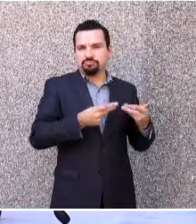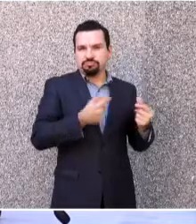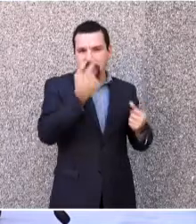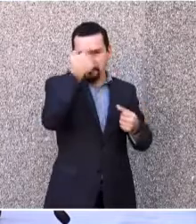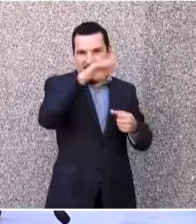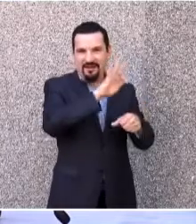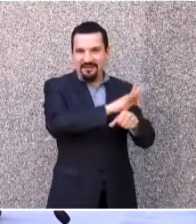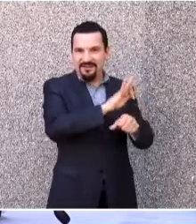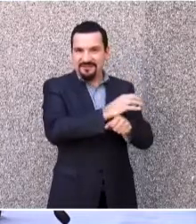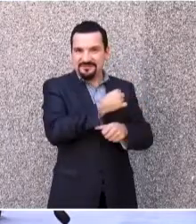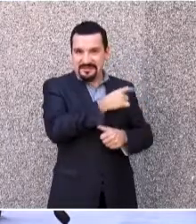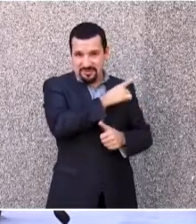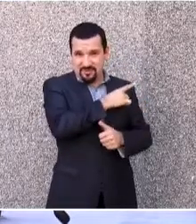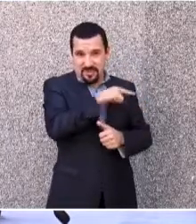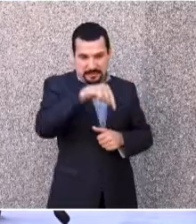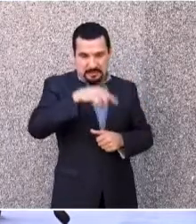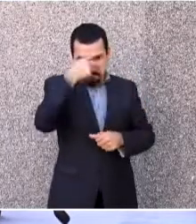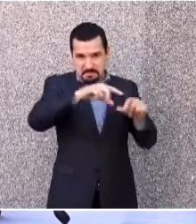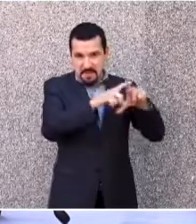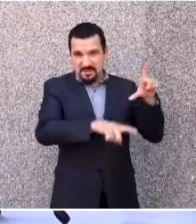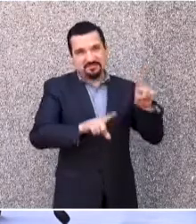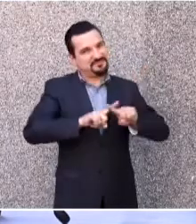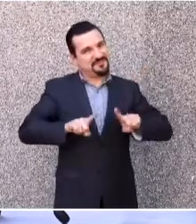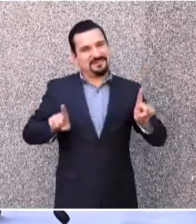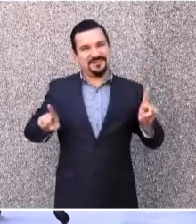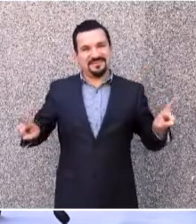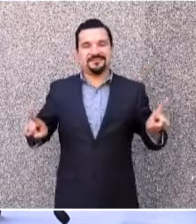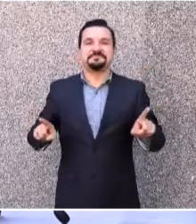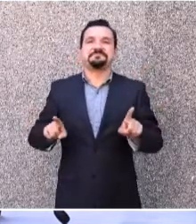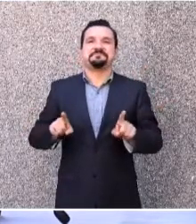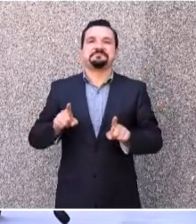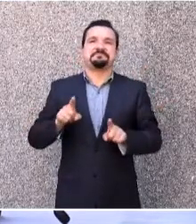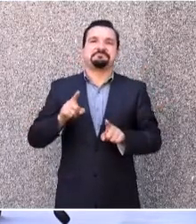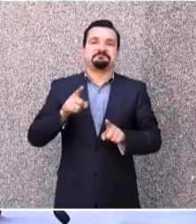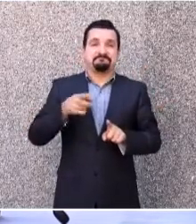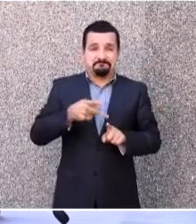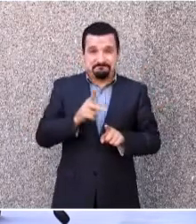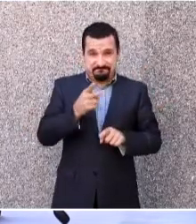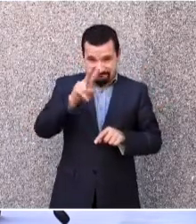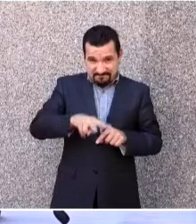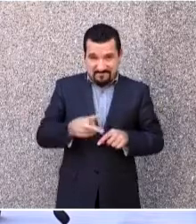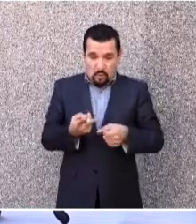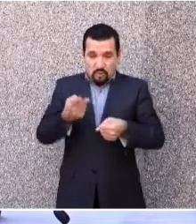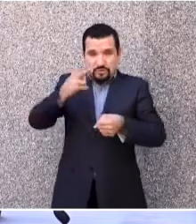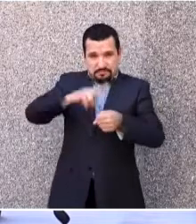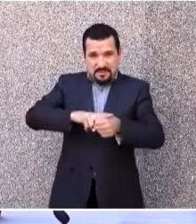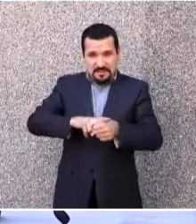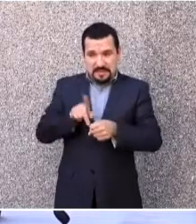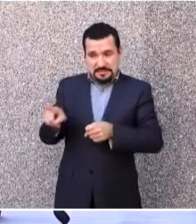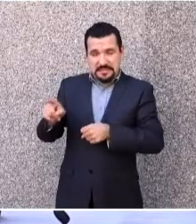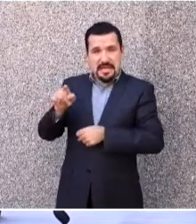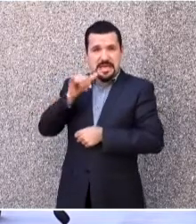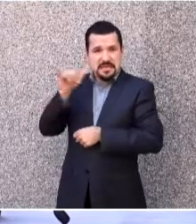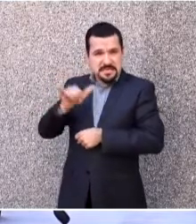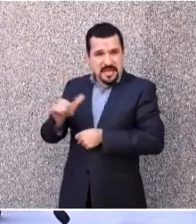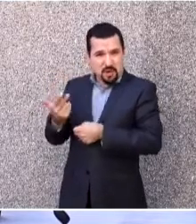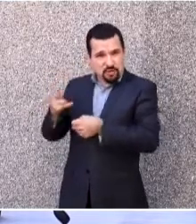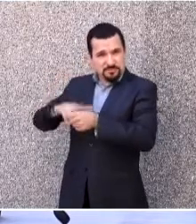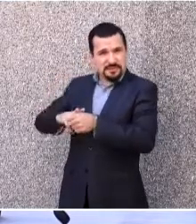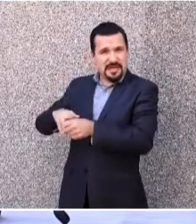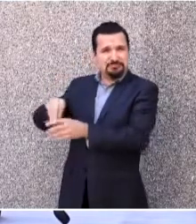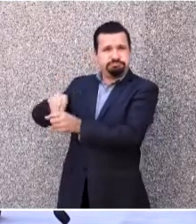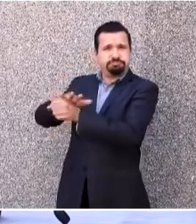del Producto Interno Bruto en México. Y si los hospitales de Italia